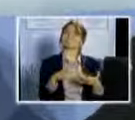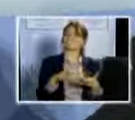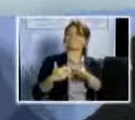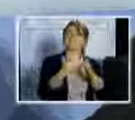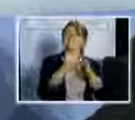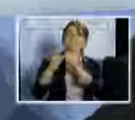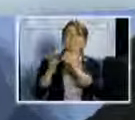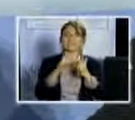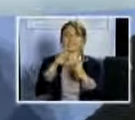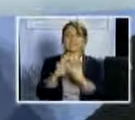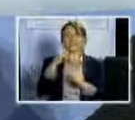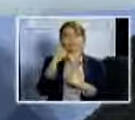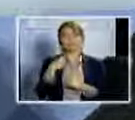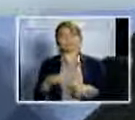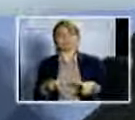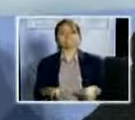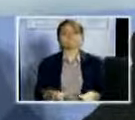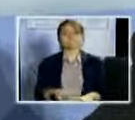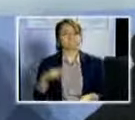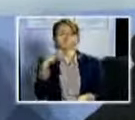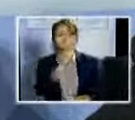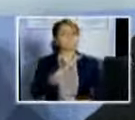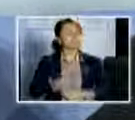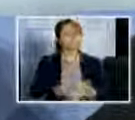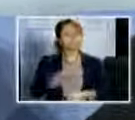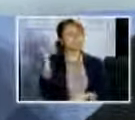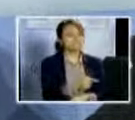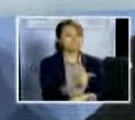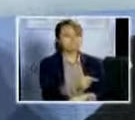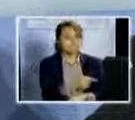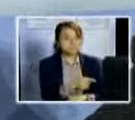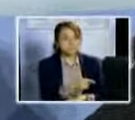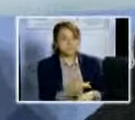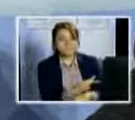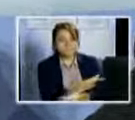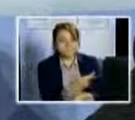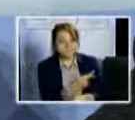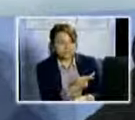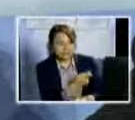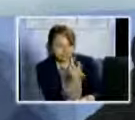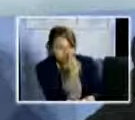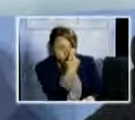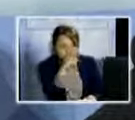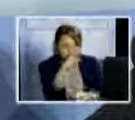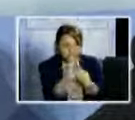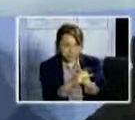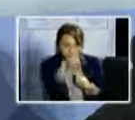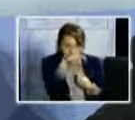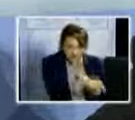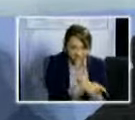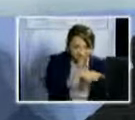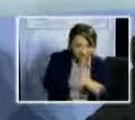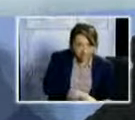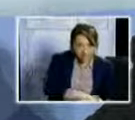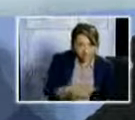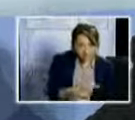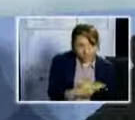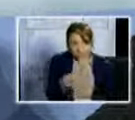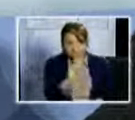manera muy temprana si algún país que forma parte de esta red está o no llevando a cabo este tipo de